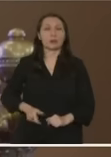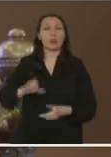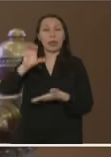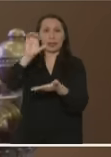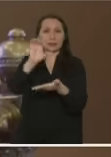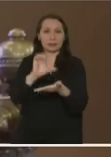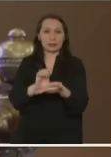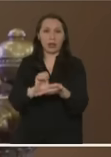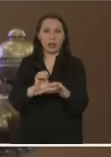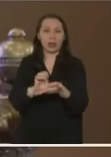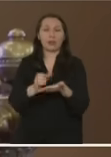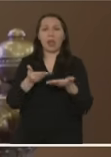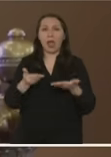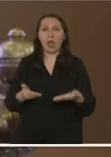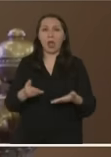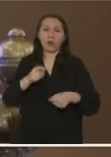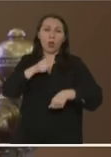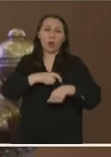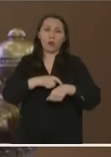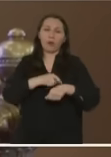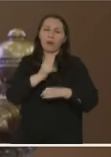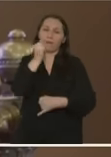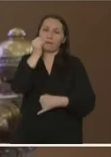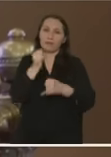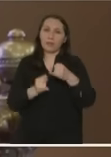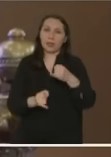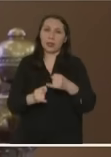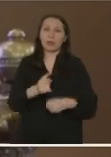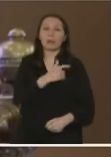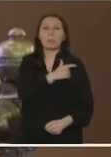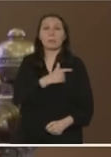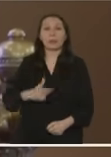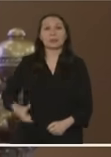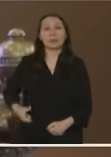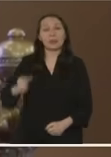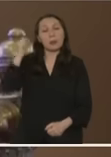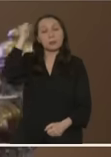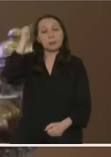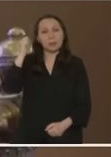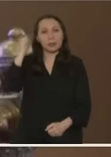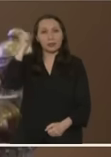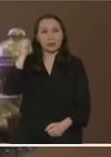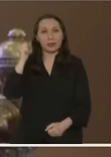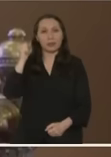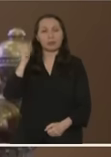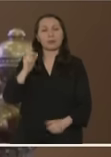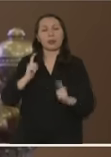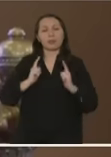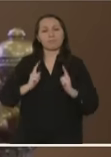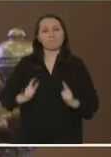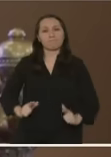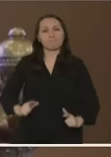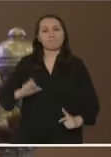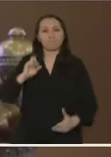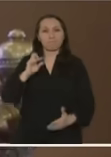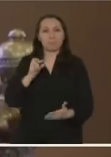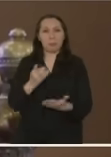el Estado en esta hora final. Presidente Sebastián Piñera Echeñique, descanse en paz.